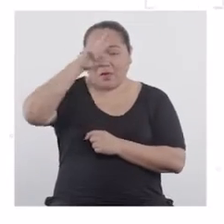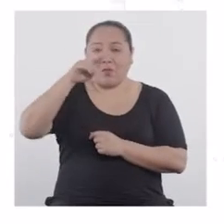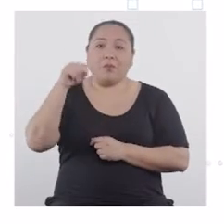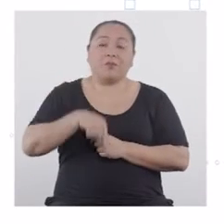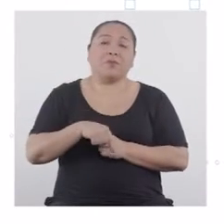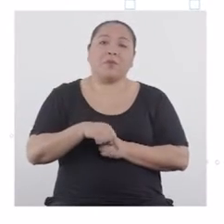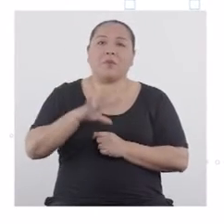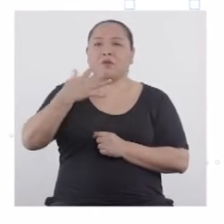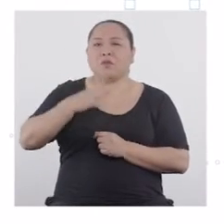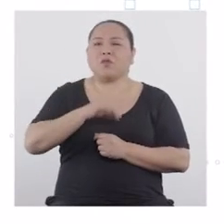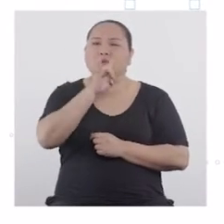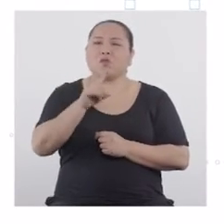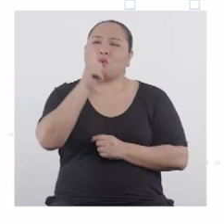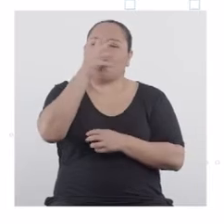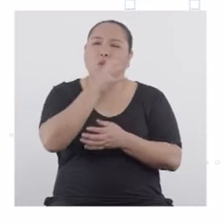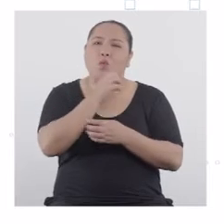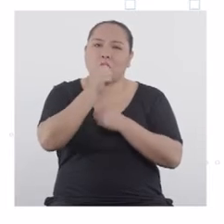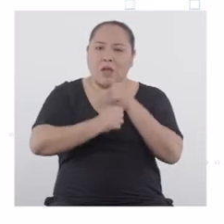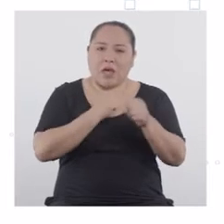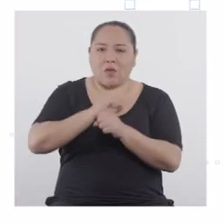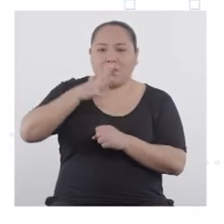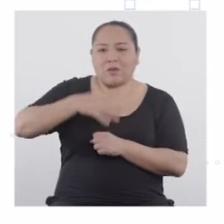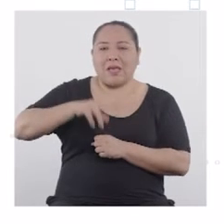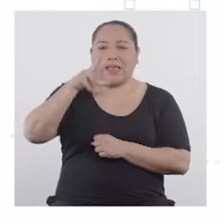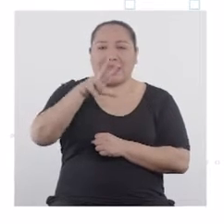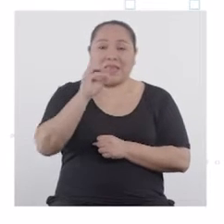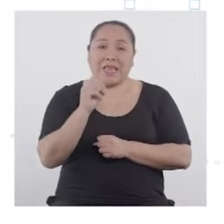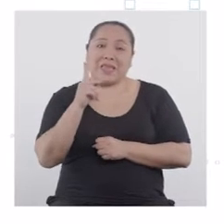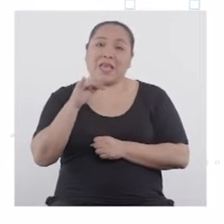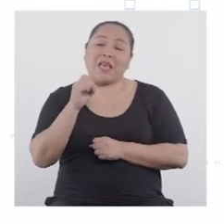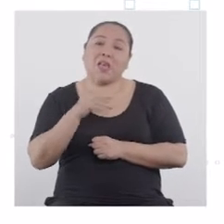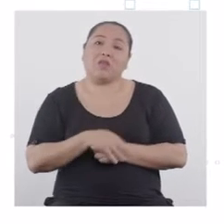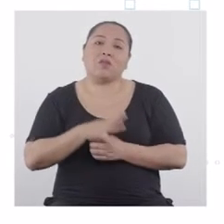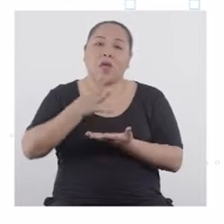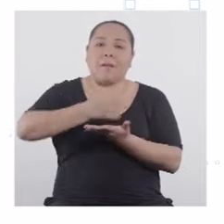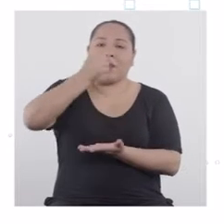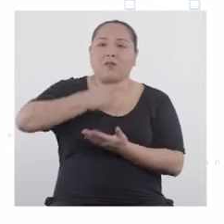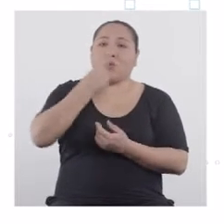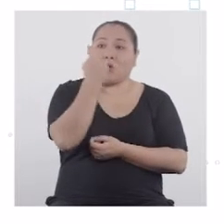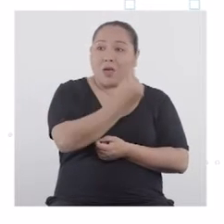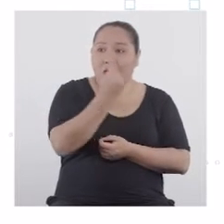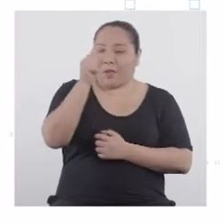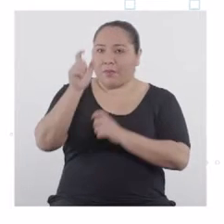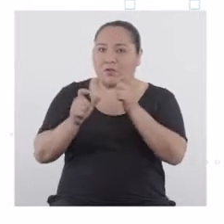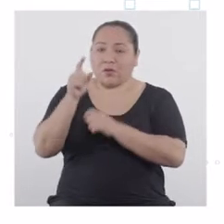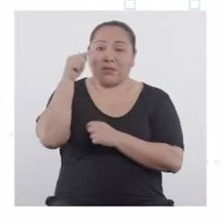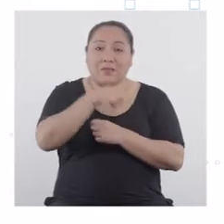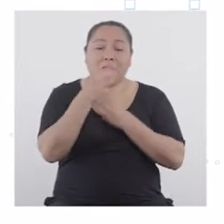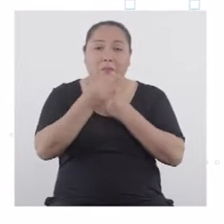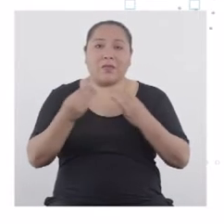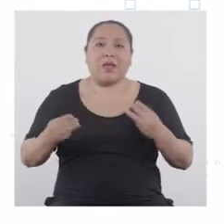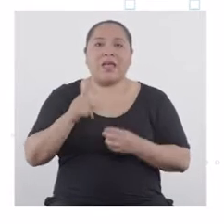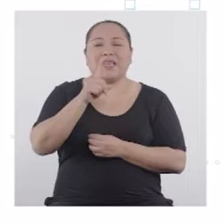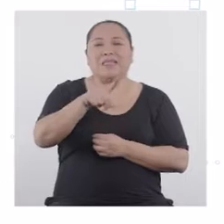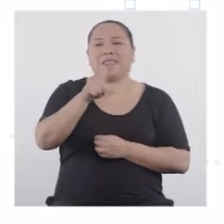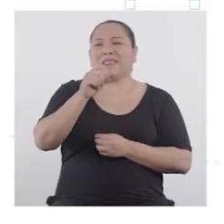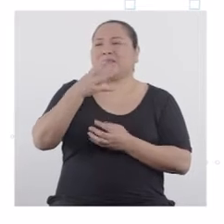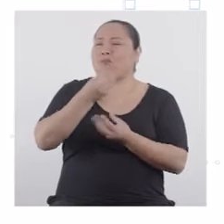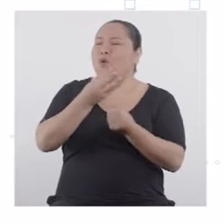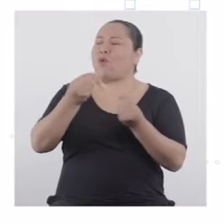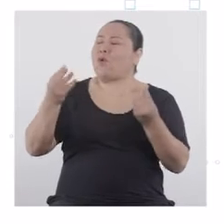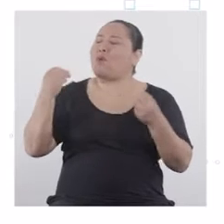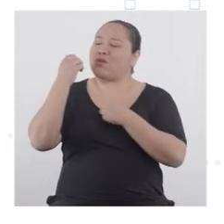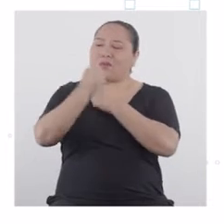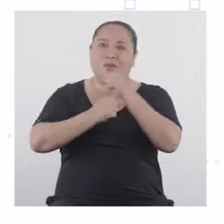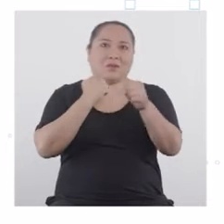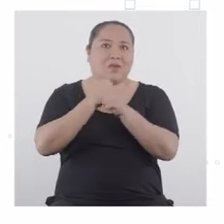en promedio, se usa al año aproximadamente 30 kilos de plástico por ciudadano. Este material tarda cientos de